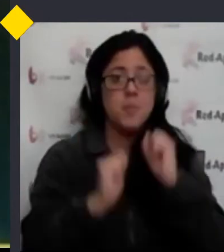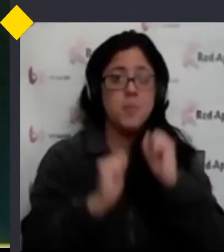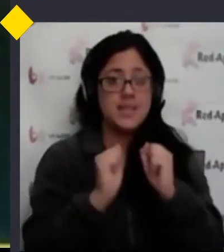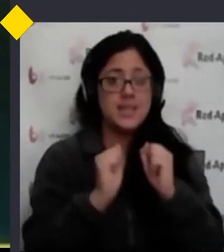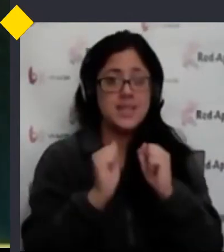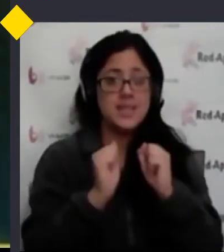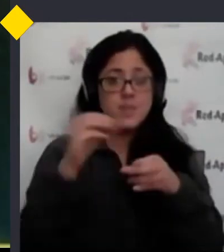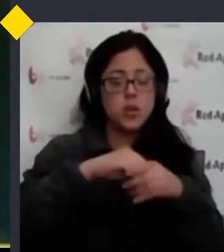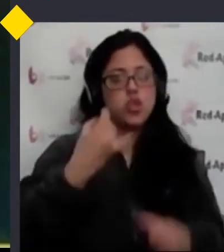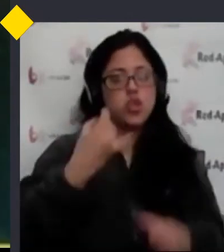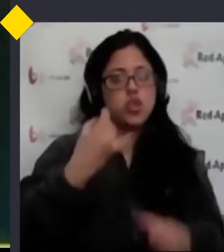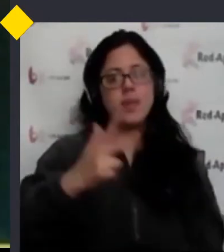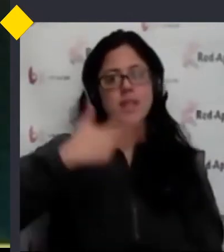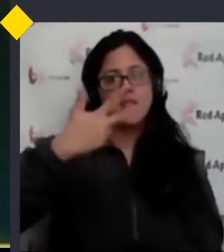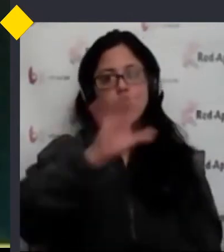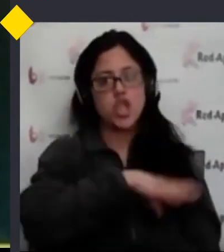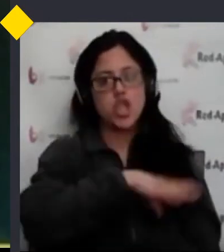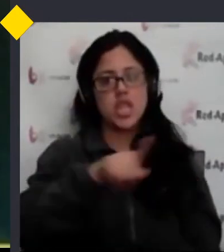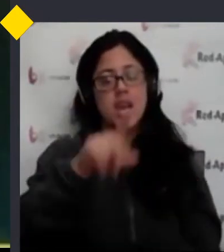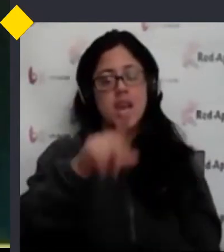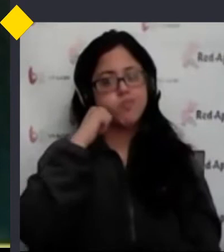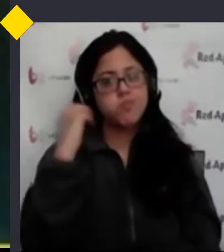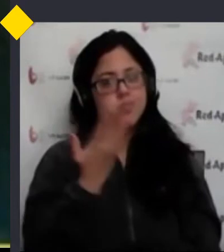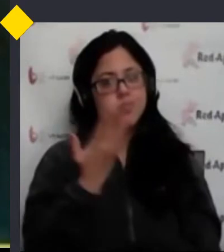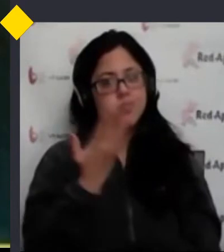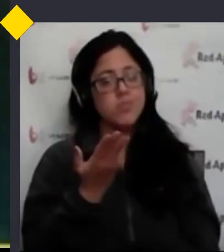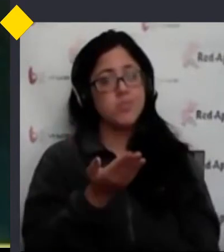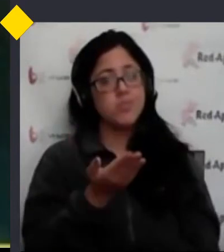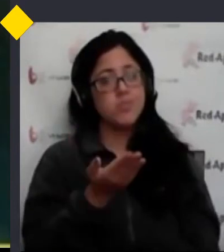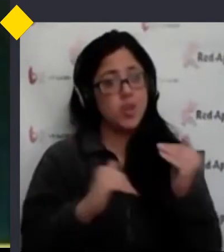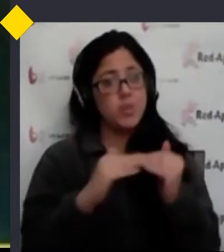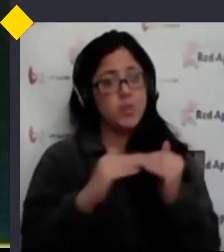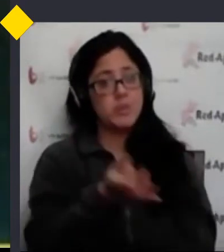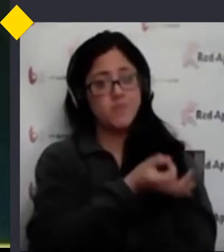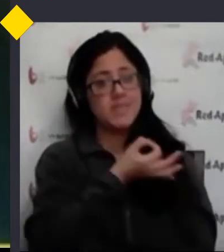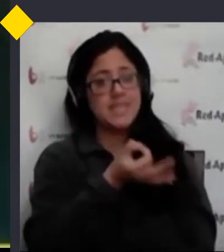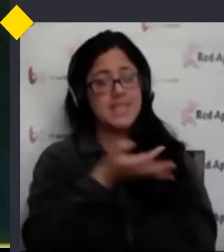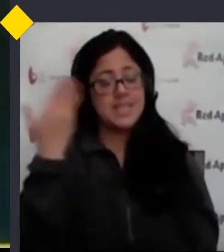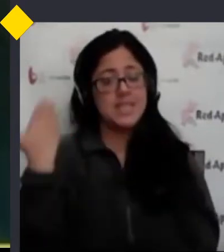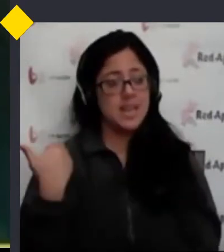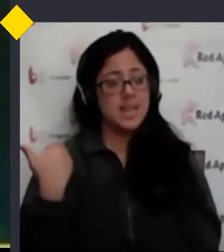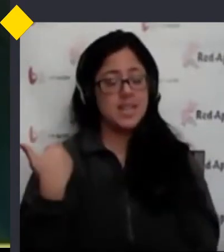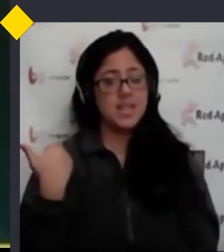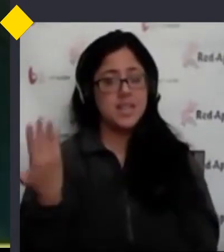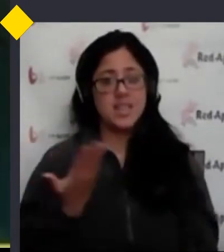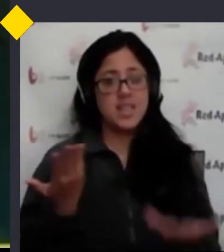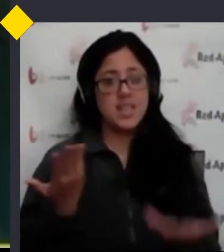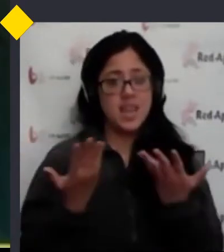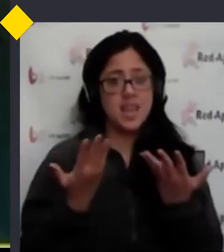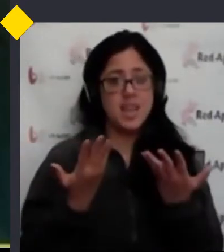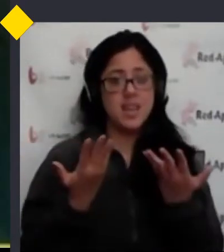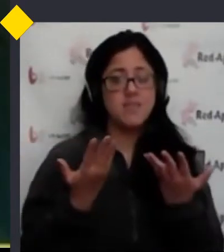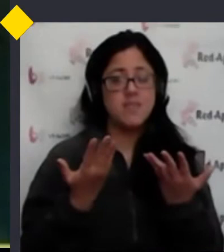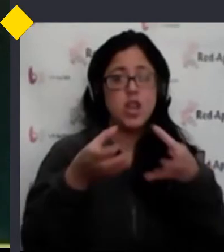chilenas. Y eso habla mucho de lo que decía antes sobre las élites chilenas, que este es un tema